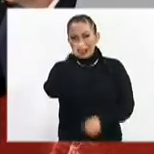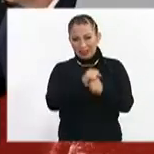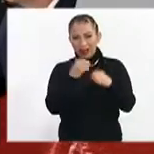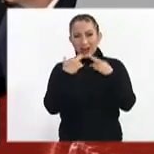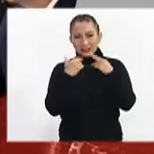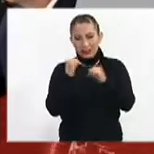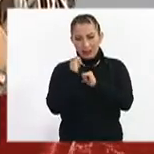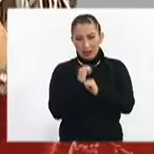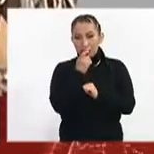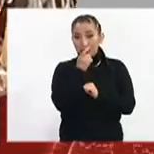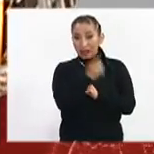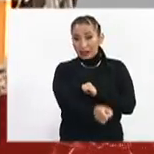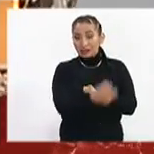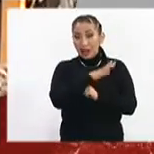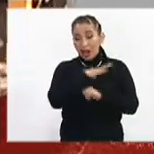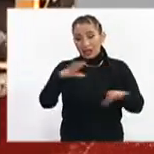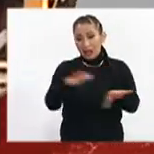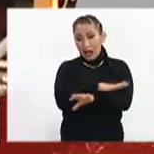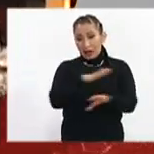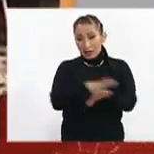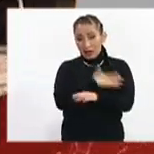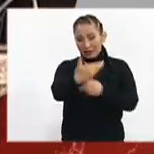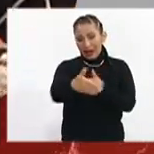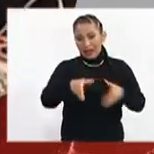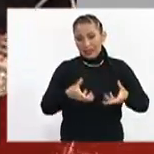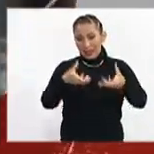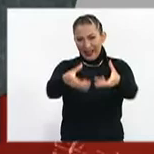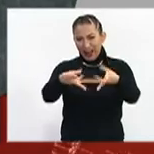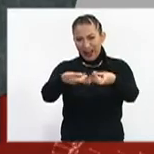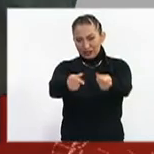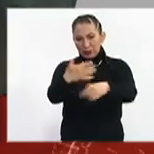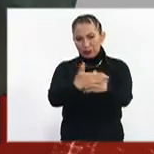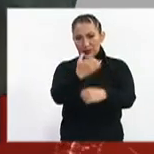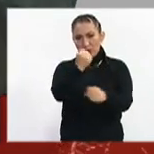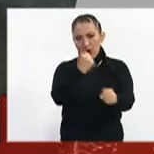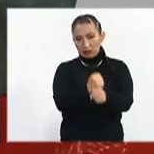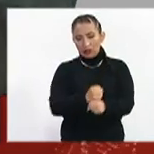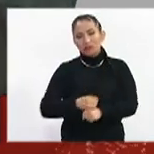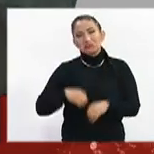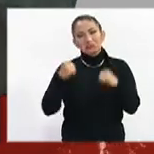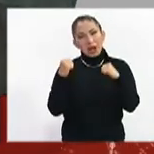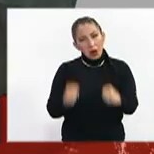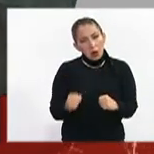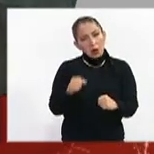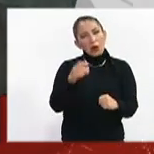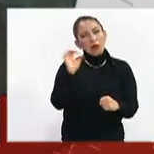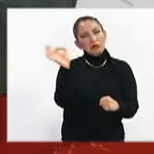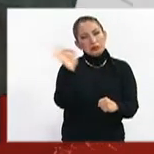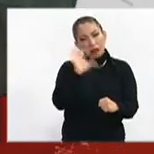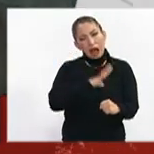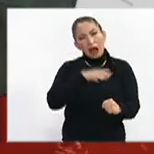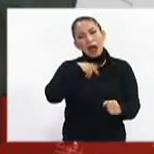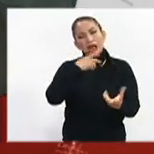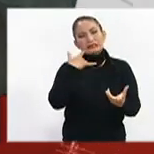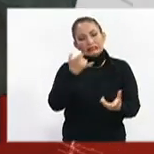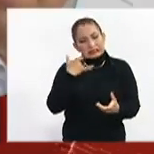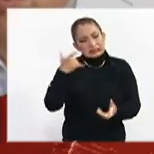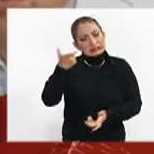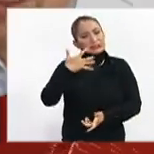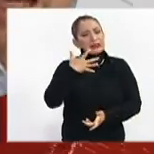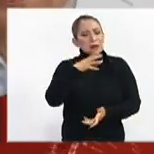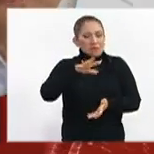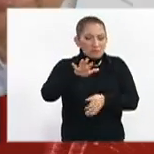Hacienda, José Antonio Meade, dice que habrá modificaciones al paquete económico. Seguramente implicará un esfuerzo